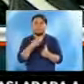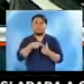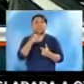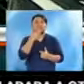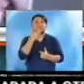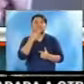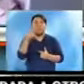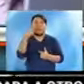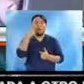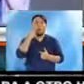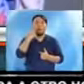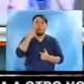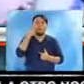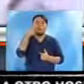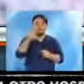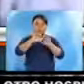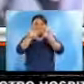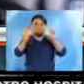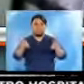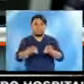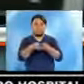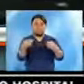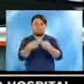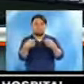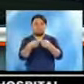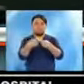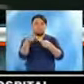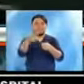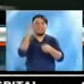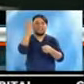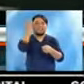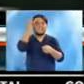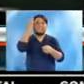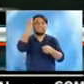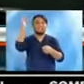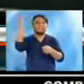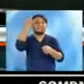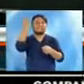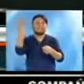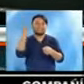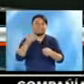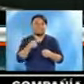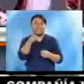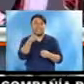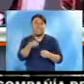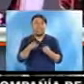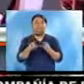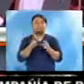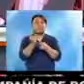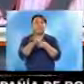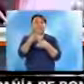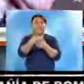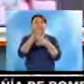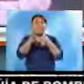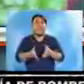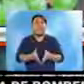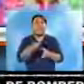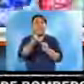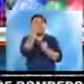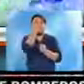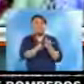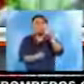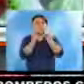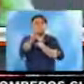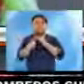programa Inteligencia Artificial, que es un software donde se crean personajes y les programan el movimiento.